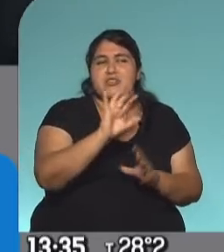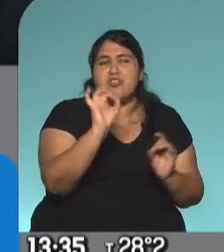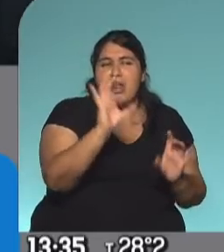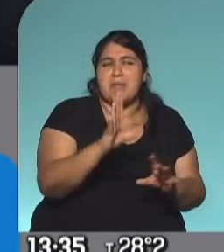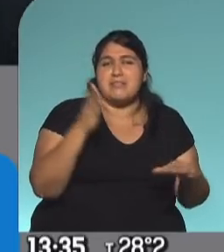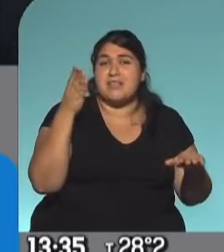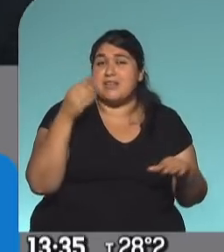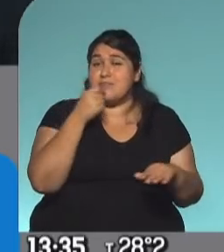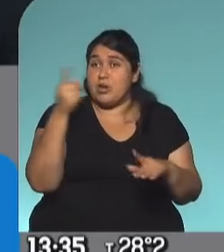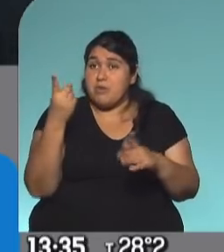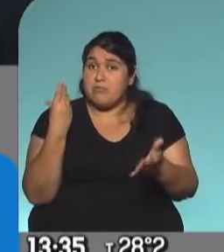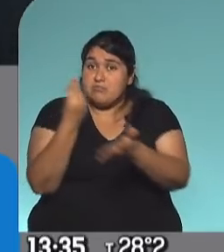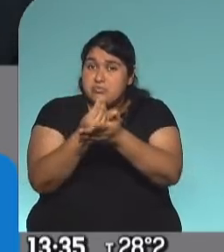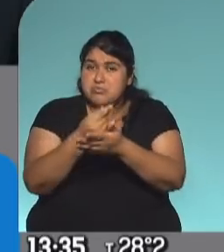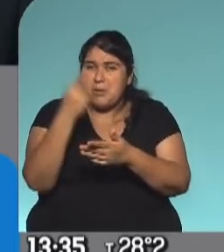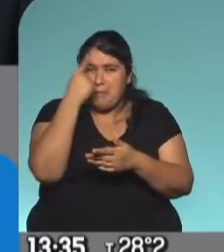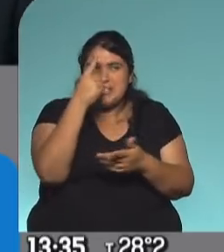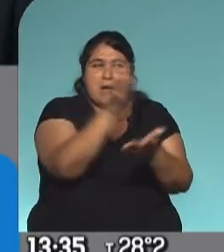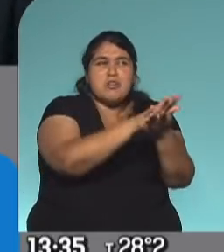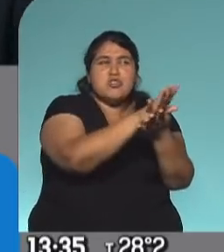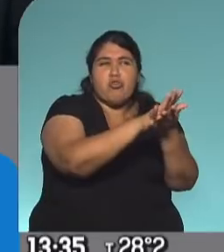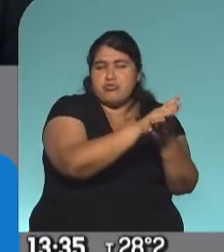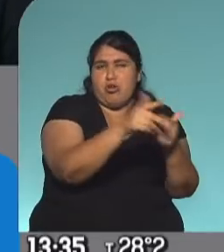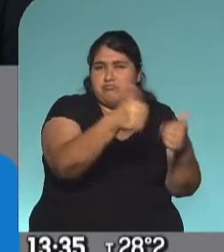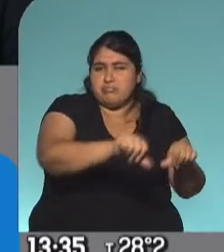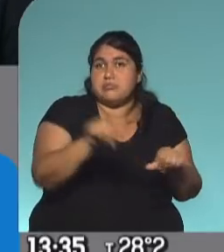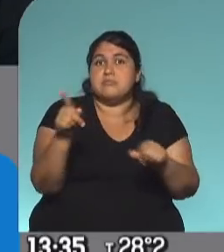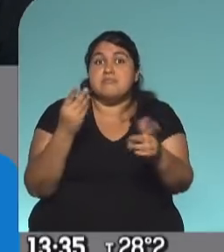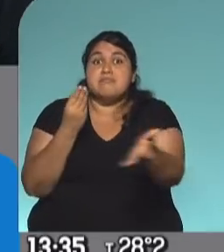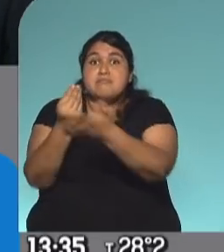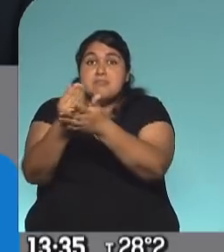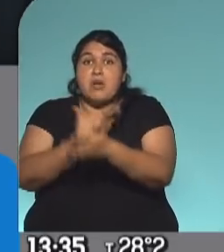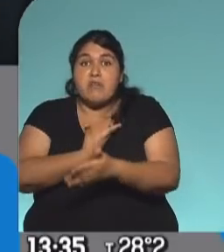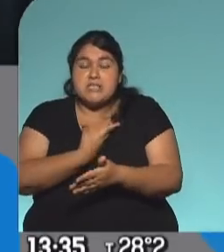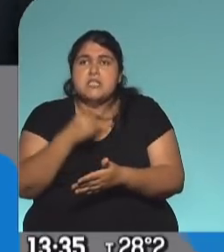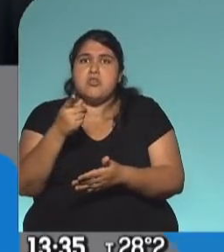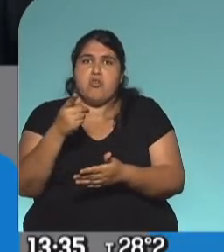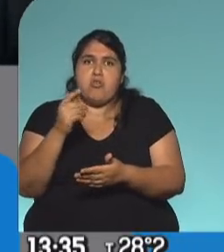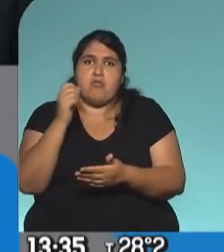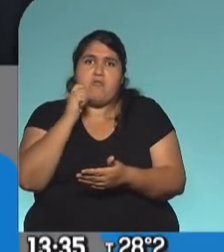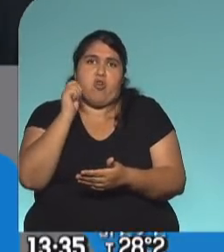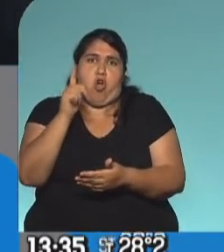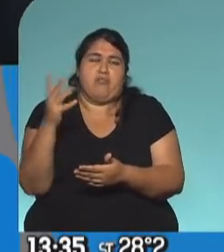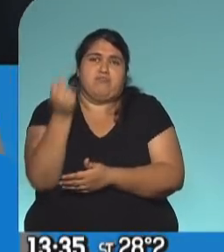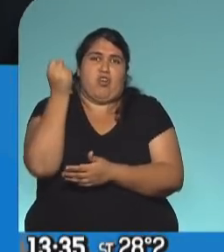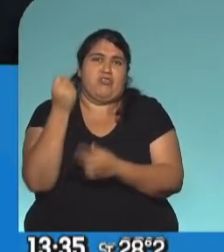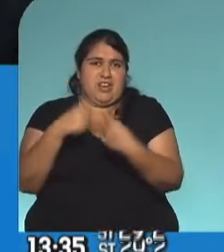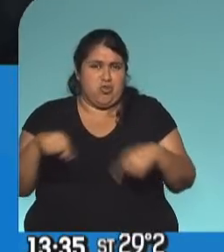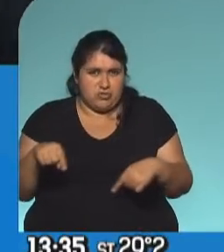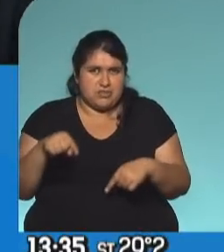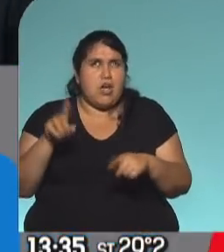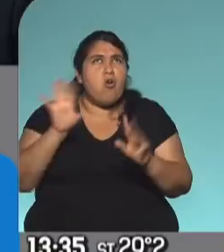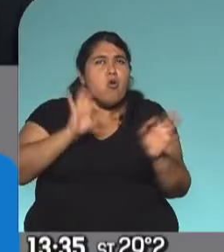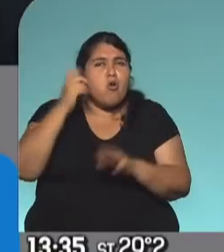este Papa había perdido, estaba en un momento de crisis histórica muy importante, o hay una proyección todavía mayor, hay que